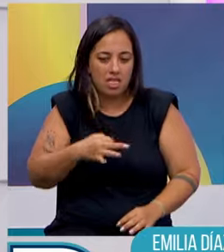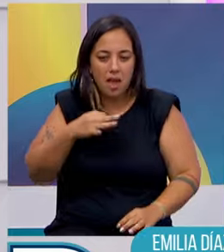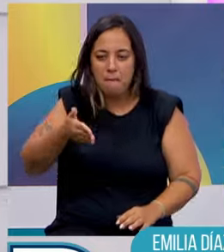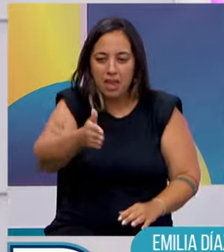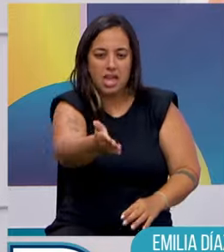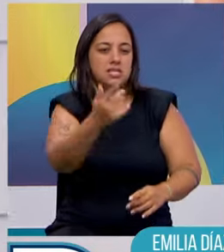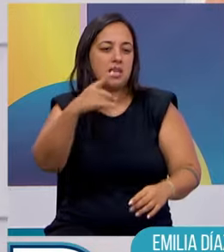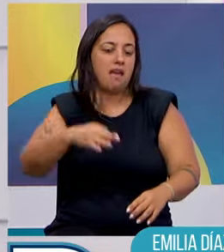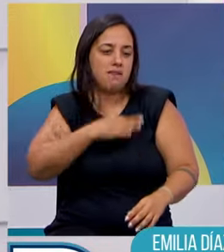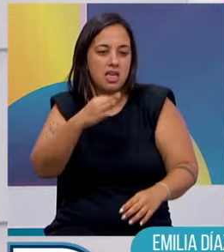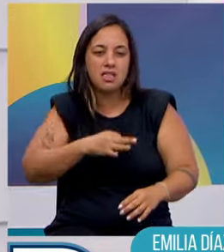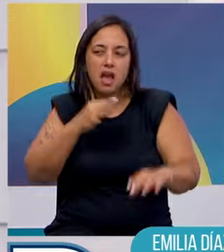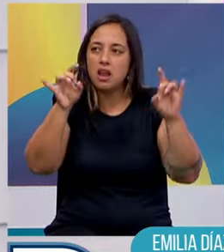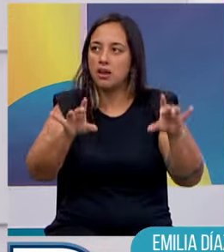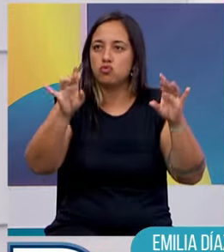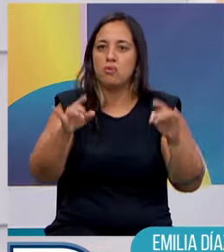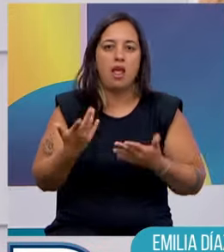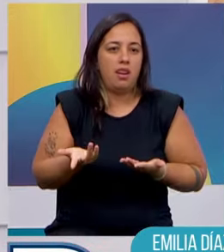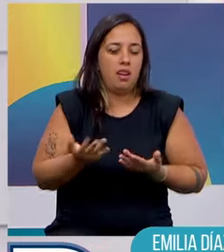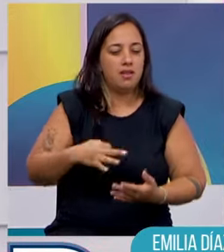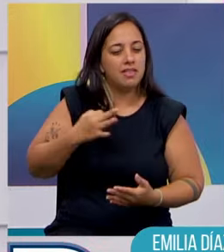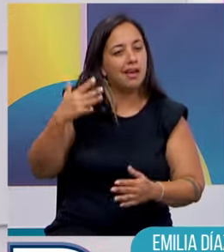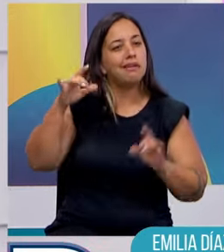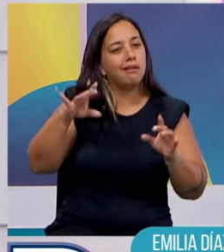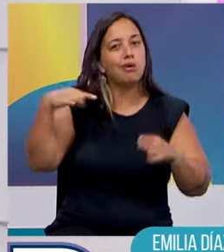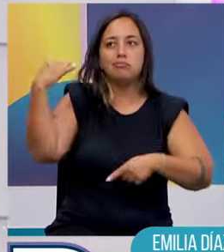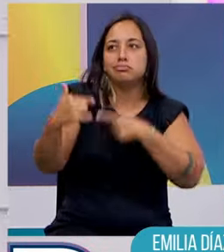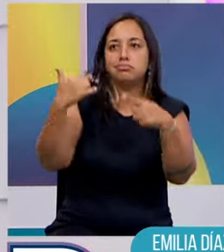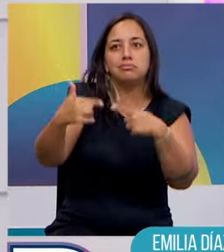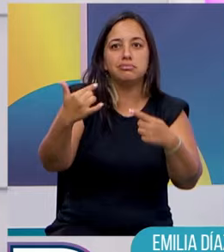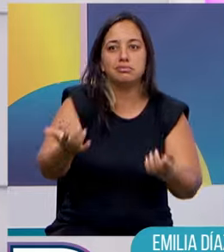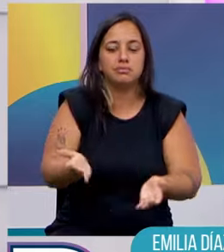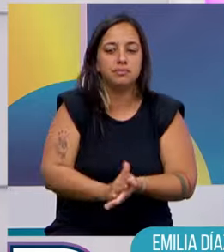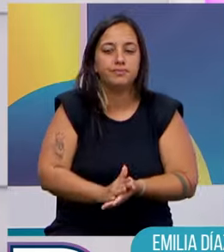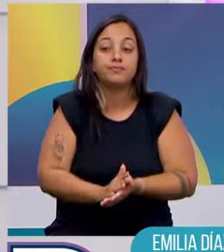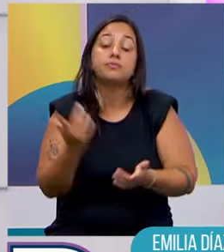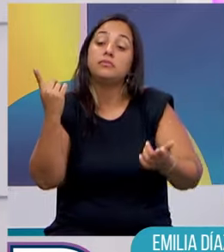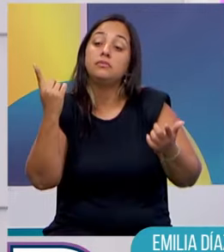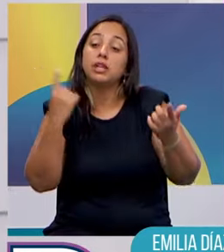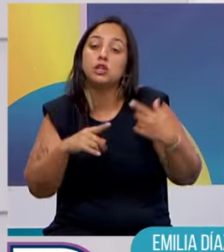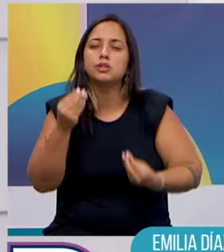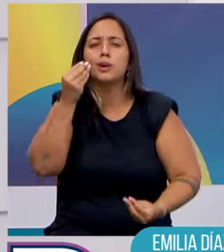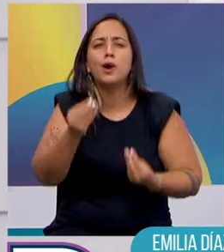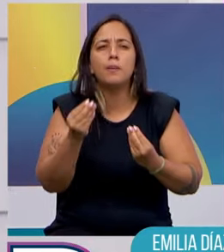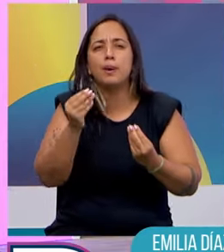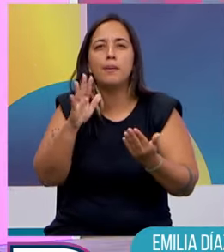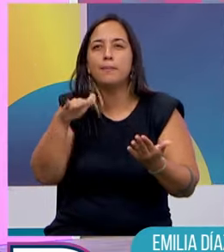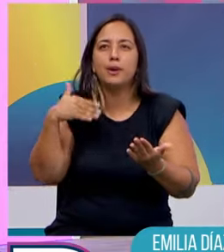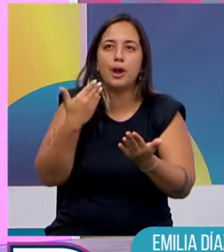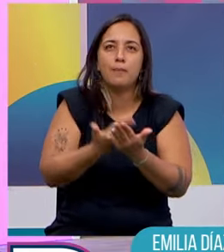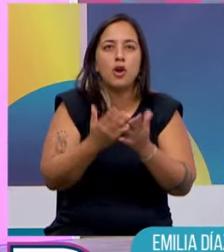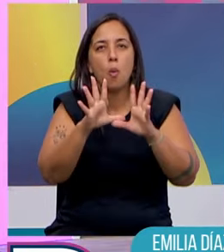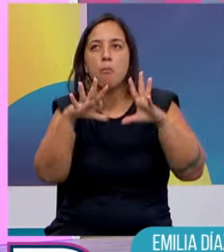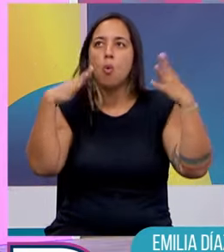podamos respirar, para que todo el ciclo de la vida continúe. Entonces, lo que pasa es proponer también ese mundo que capaz que para muchos